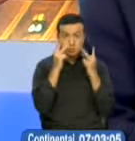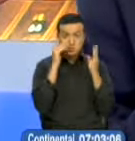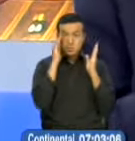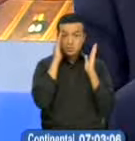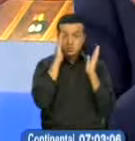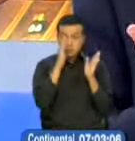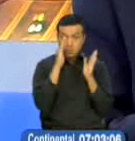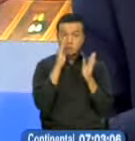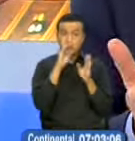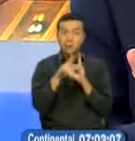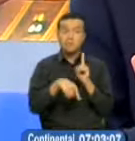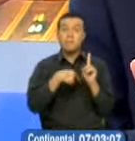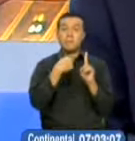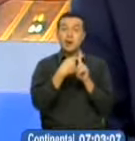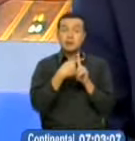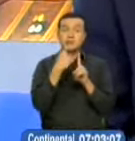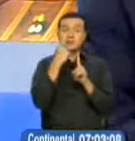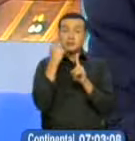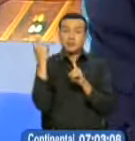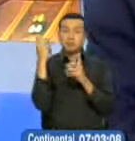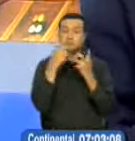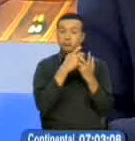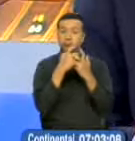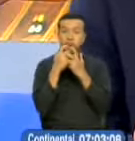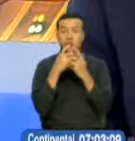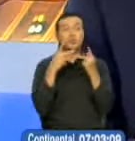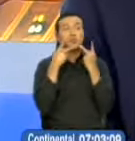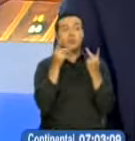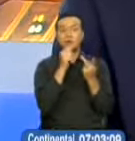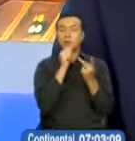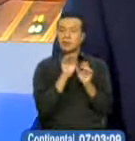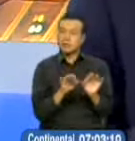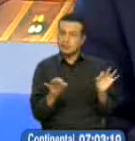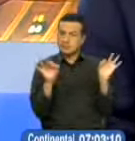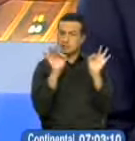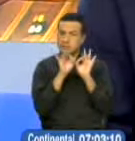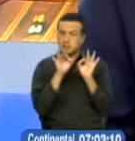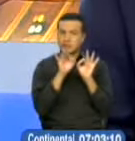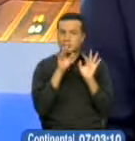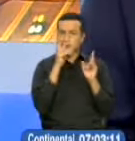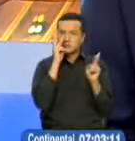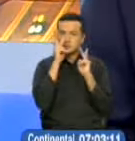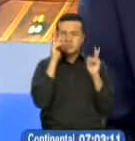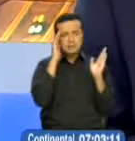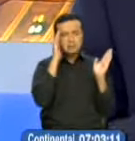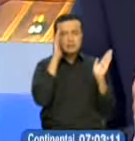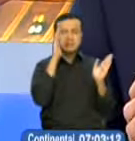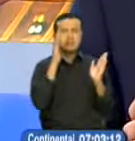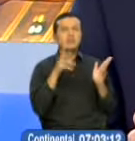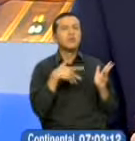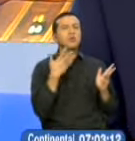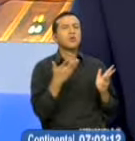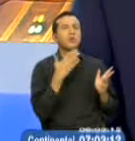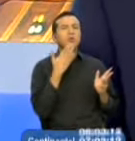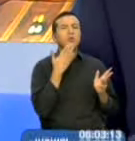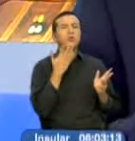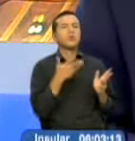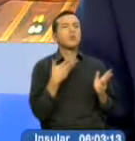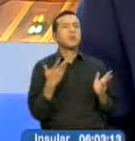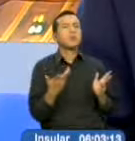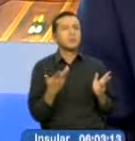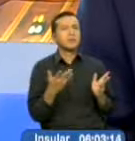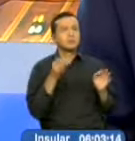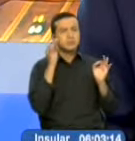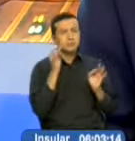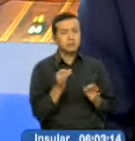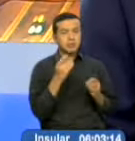que instrumentarlas y articularlas entre lo público y privado. ¿Cuáles son las perspectivas de construcción de una política pública que